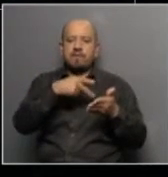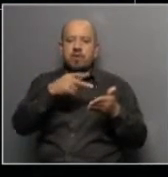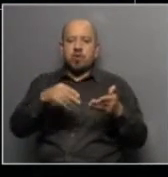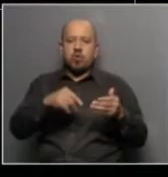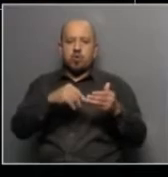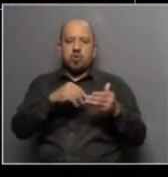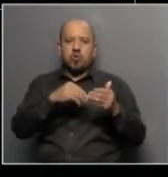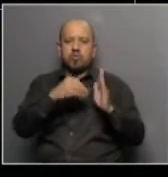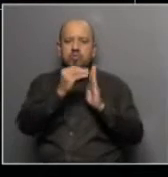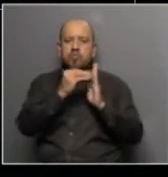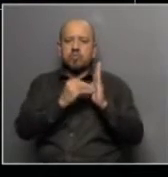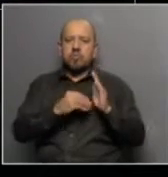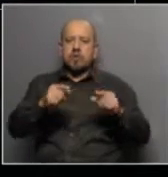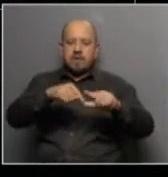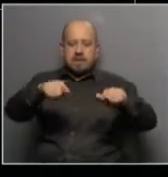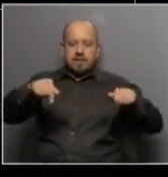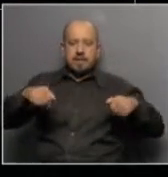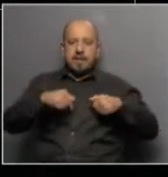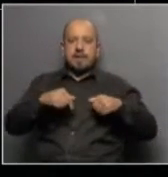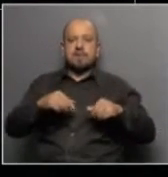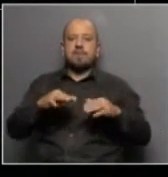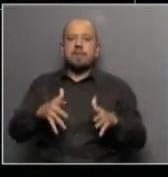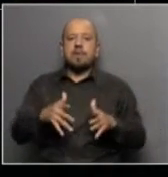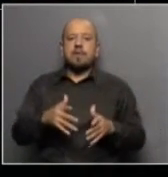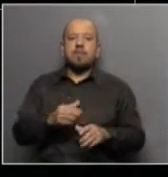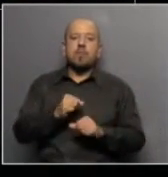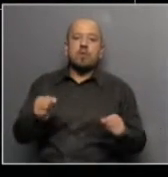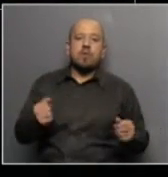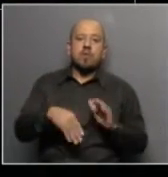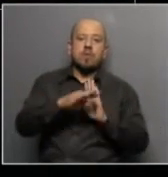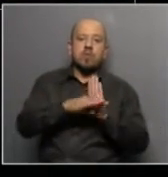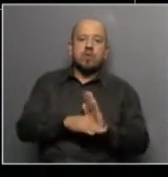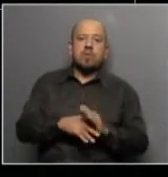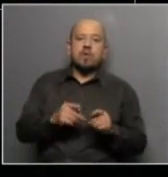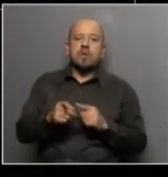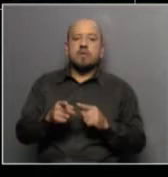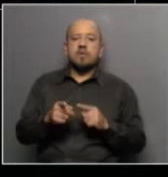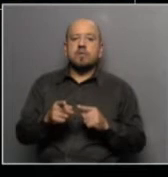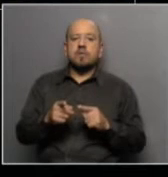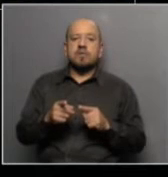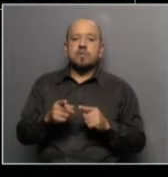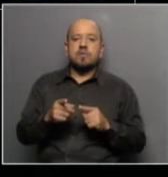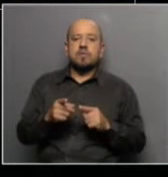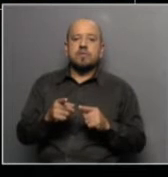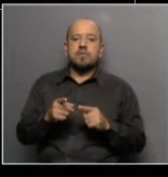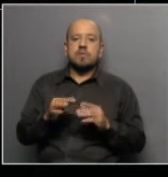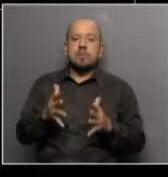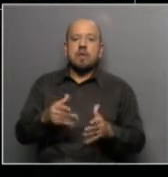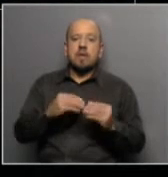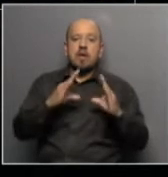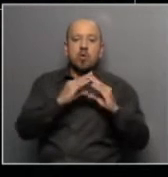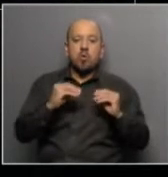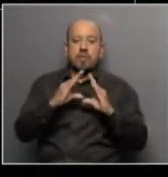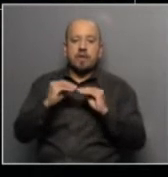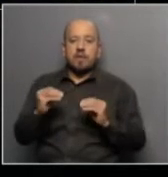que justamente posee es una cartera de tierras destinada tanto sea para programas habitacionales, para cooperativas,